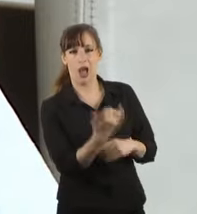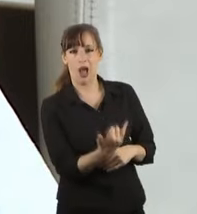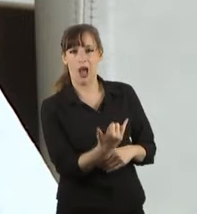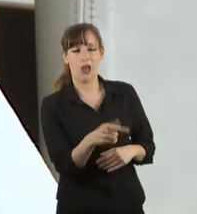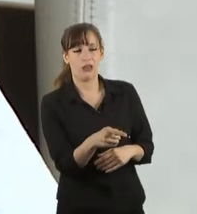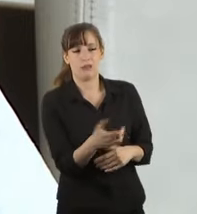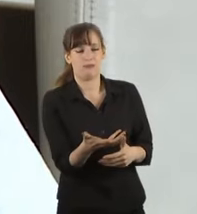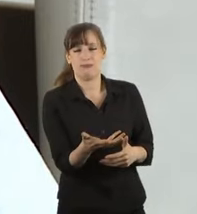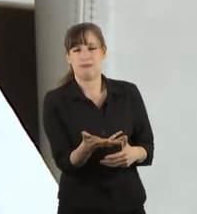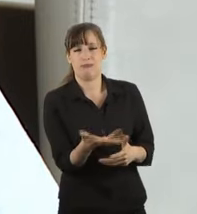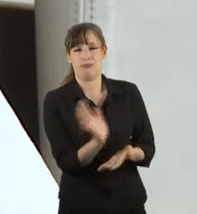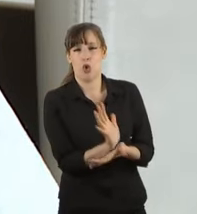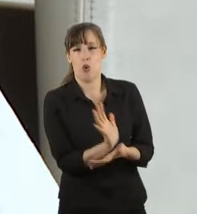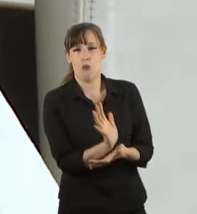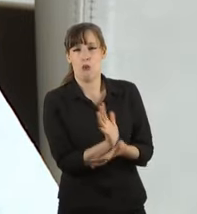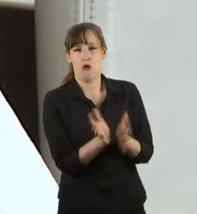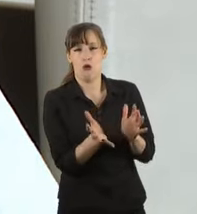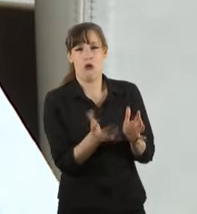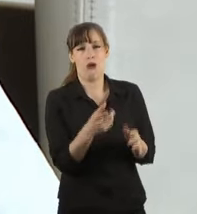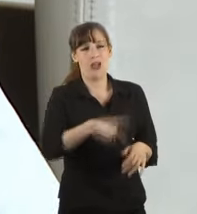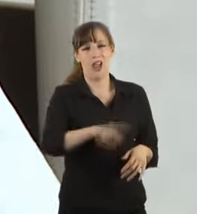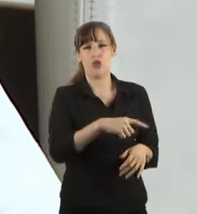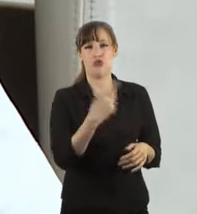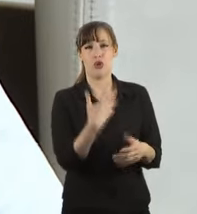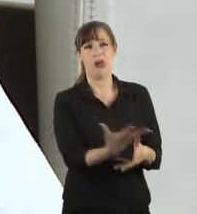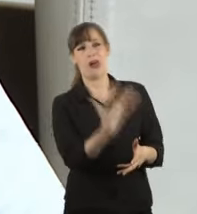detenga no hay amenaza que nos